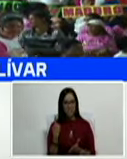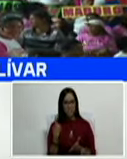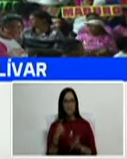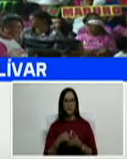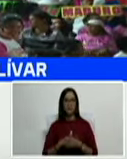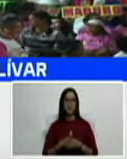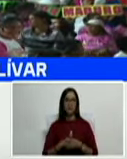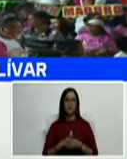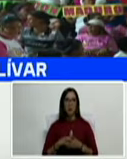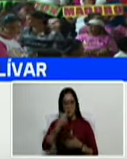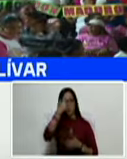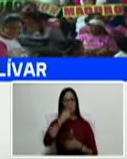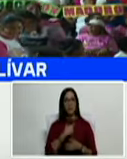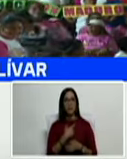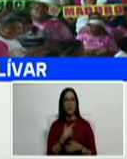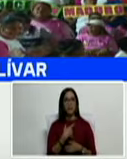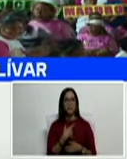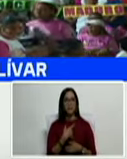Me pongo serio, pues.